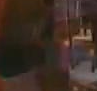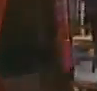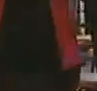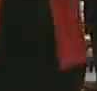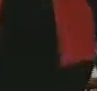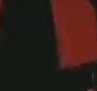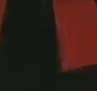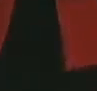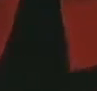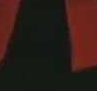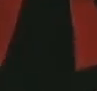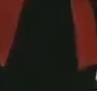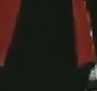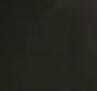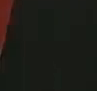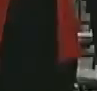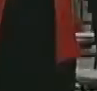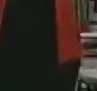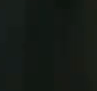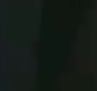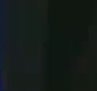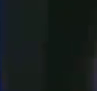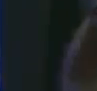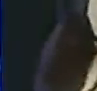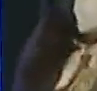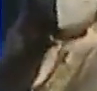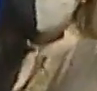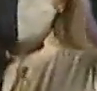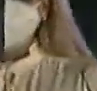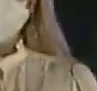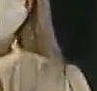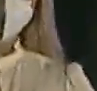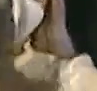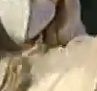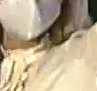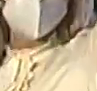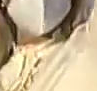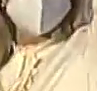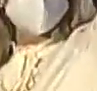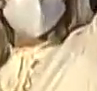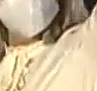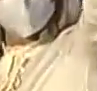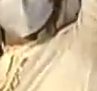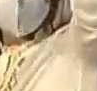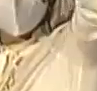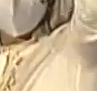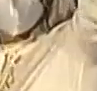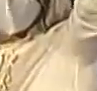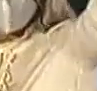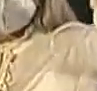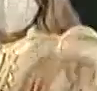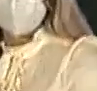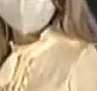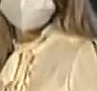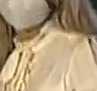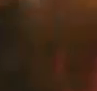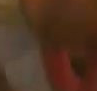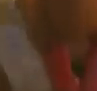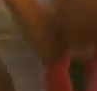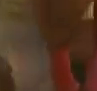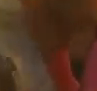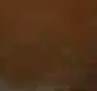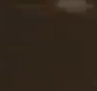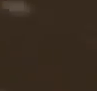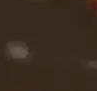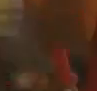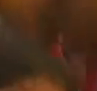la recuperación de 239 escuelas que están a cargo de la gobernación. PDVSA deberá entregar 50.000 toneladas de asfalto para un plan de